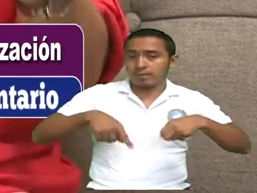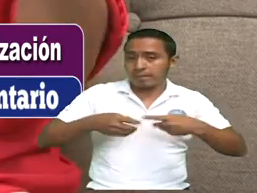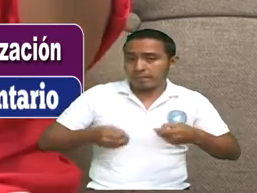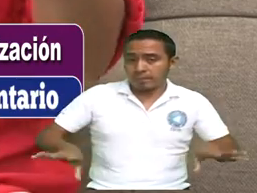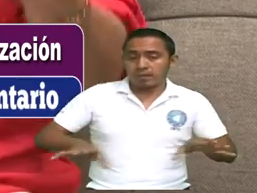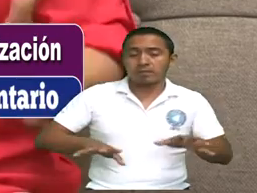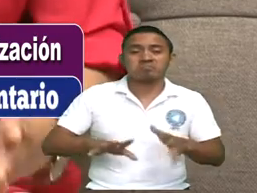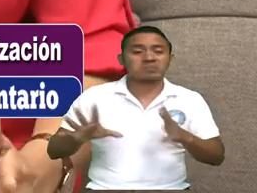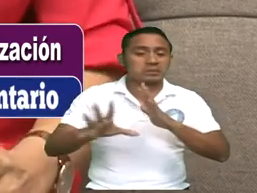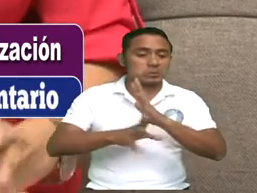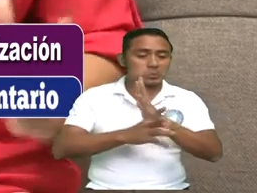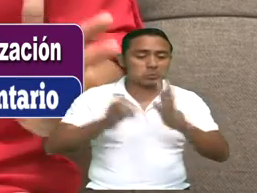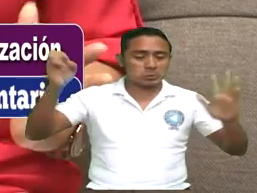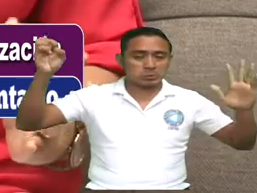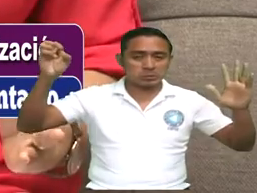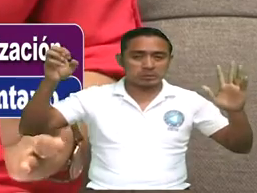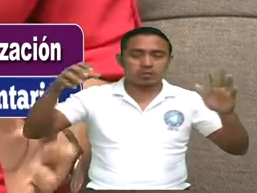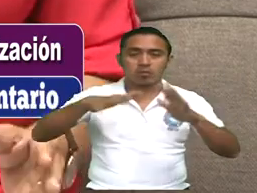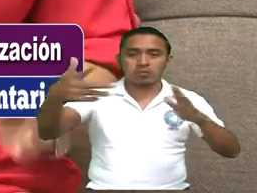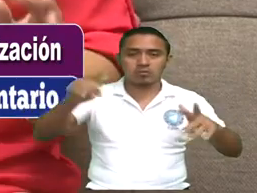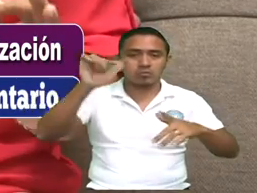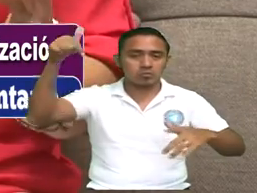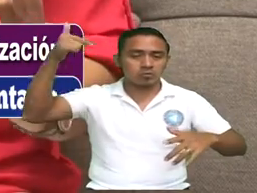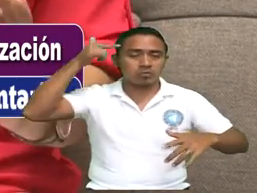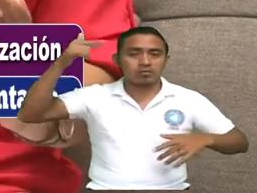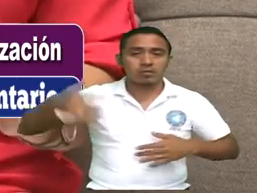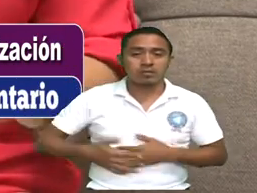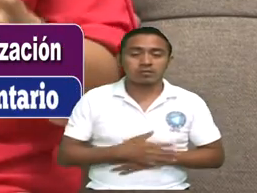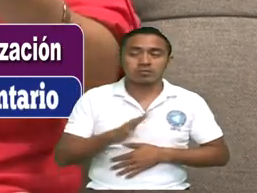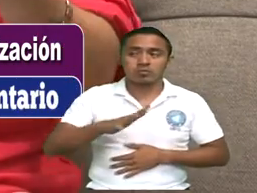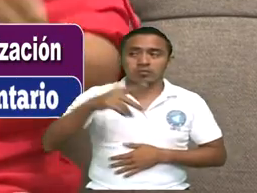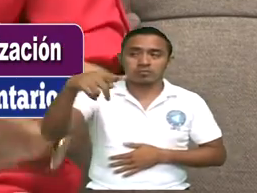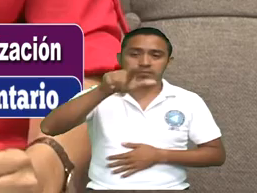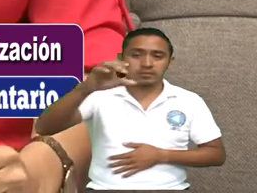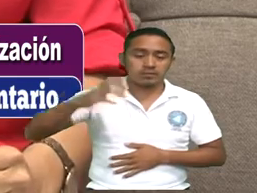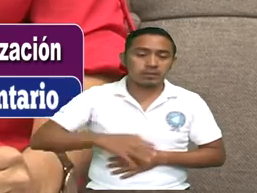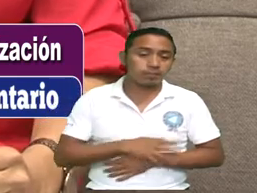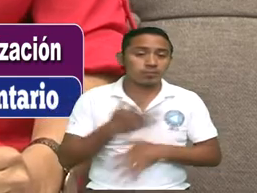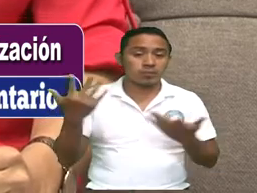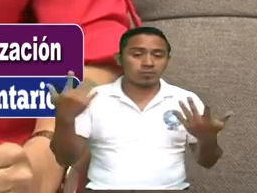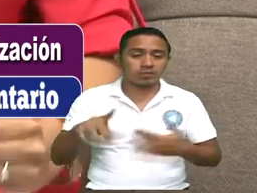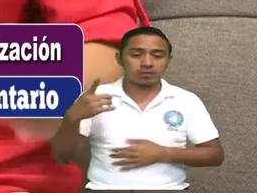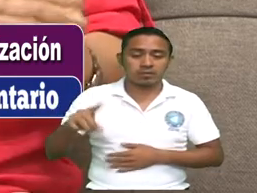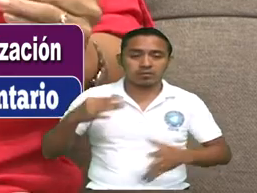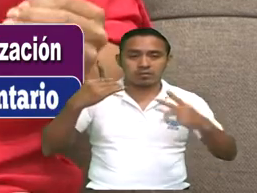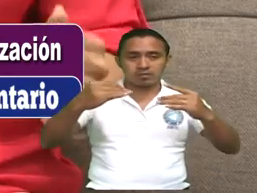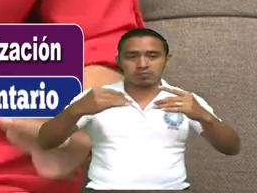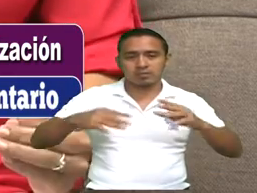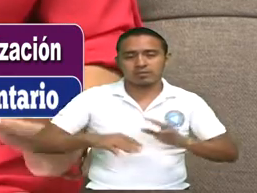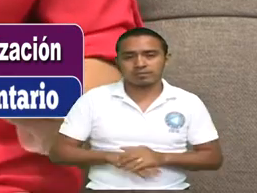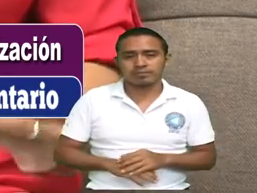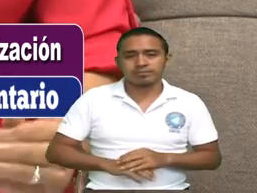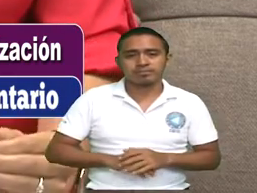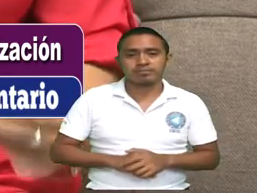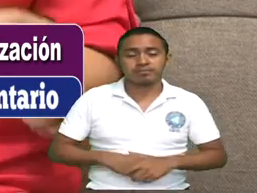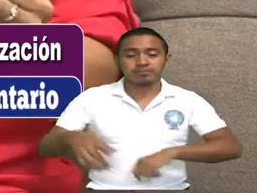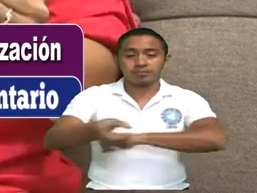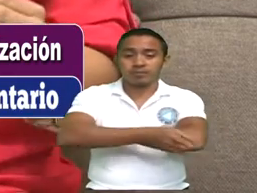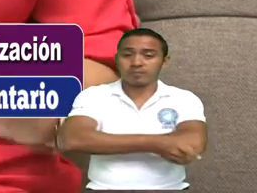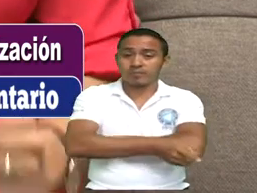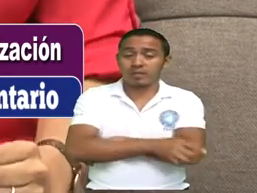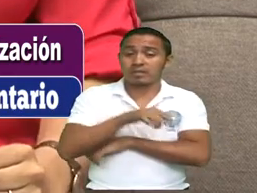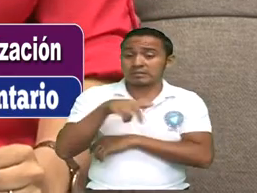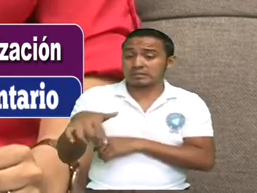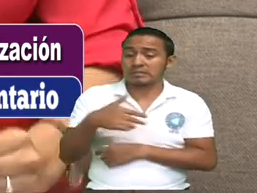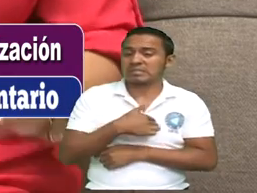nos habían arrebatado los gobiernos neoliberales, es precisamente el derecho a la educación. El comandante Daniel lo